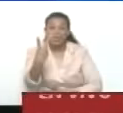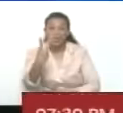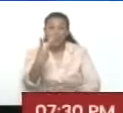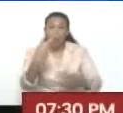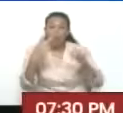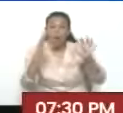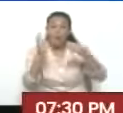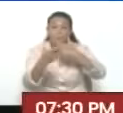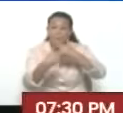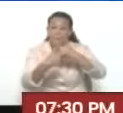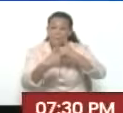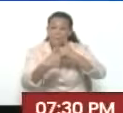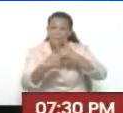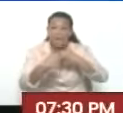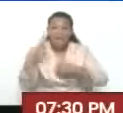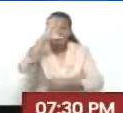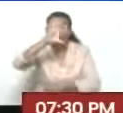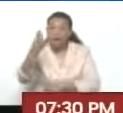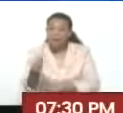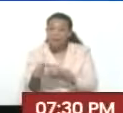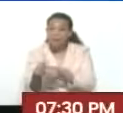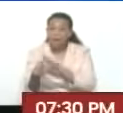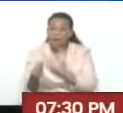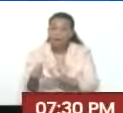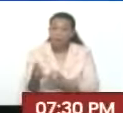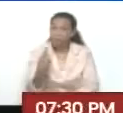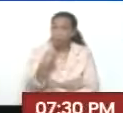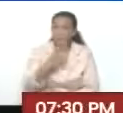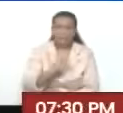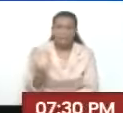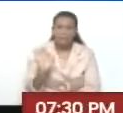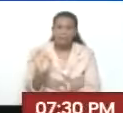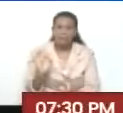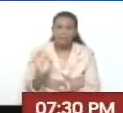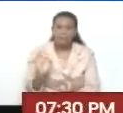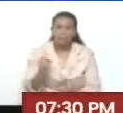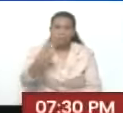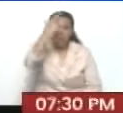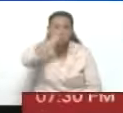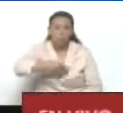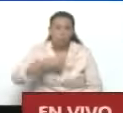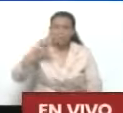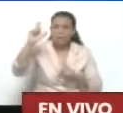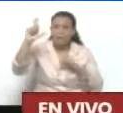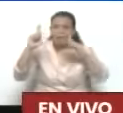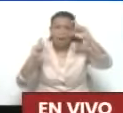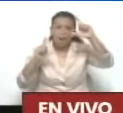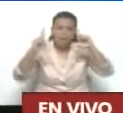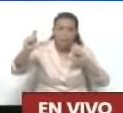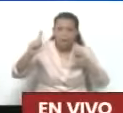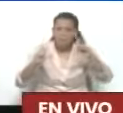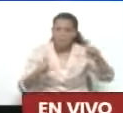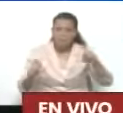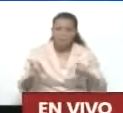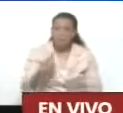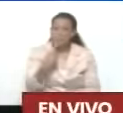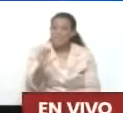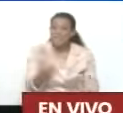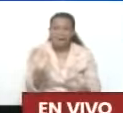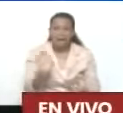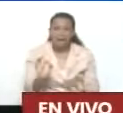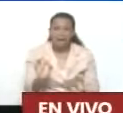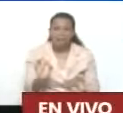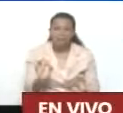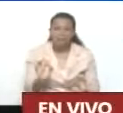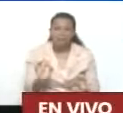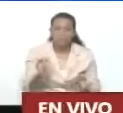africano, y él no dice una palabra, él todo lo hace con imágenes, al estilo de Marcel